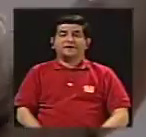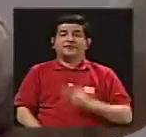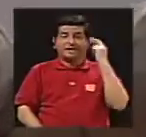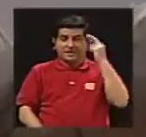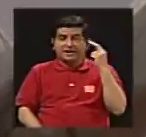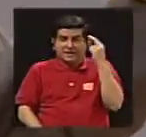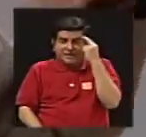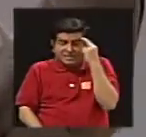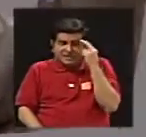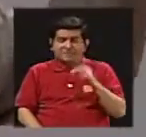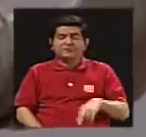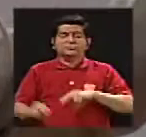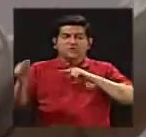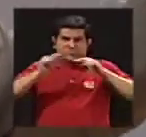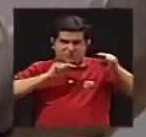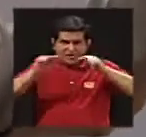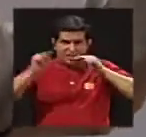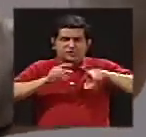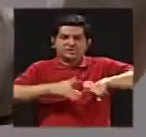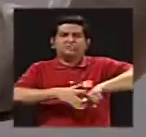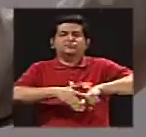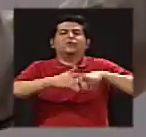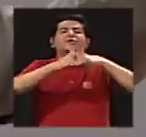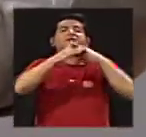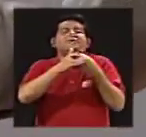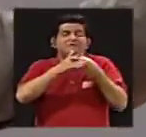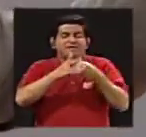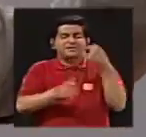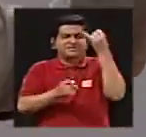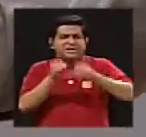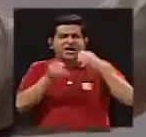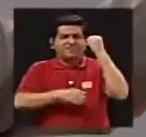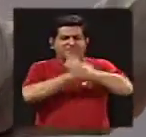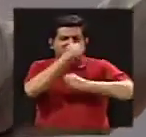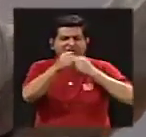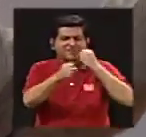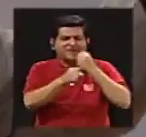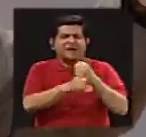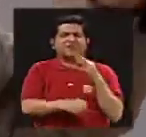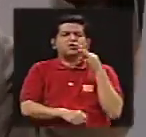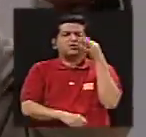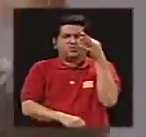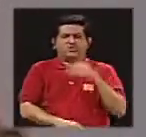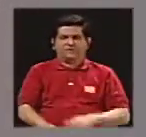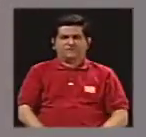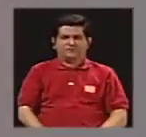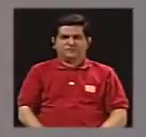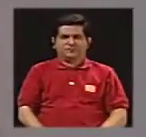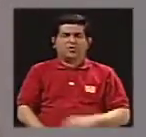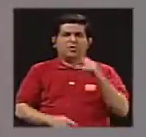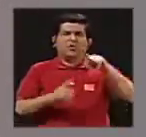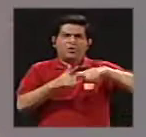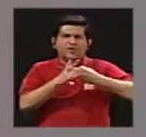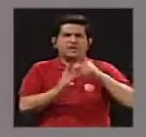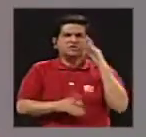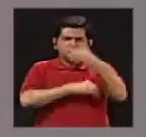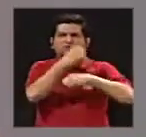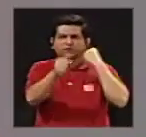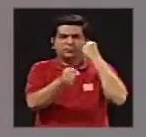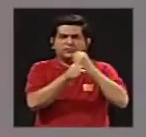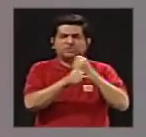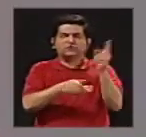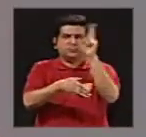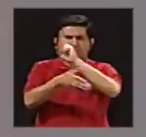empiezan las negocia iones este a fines de año principios del otro año perdón y el que la